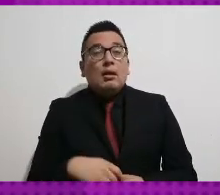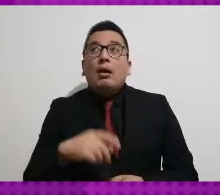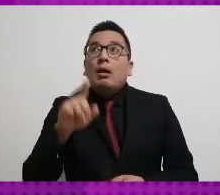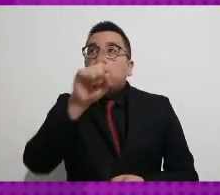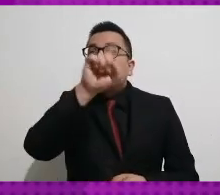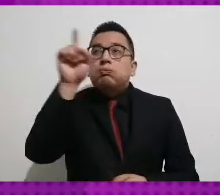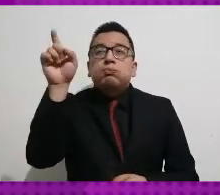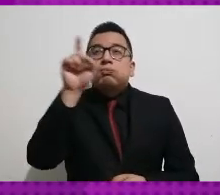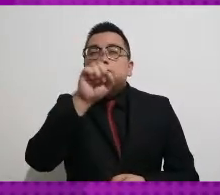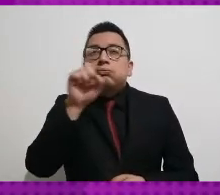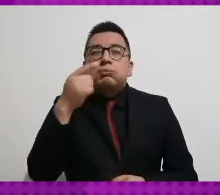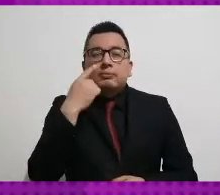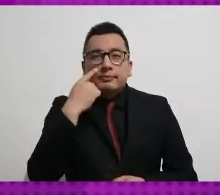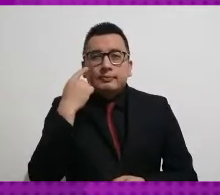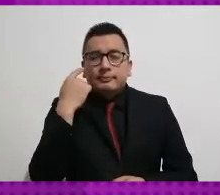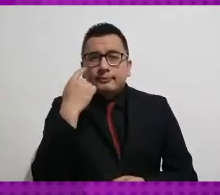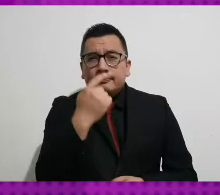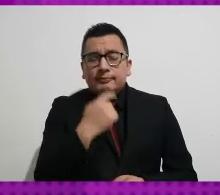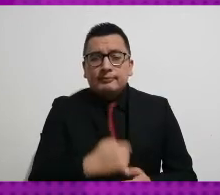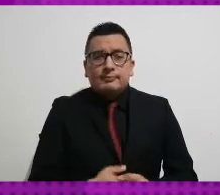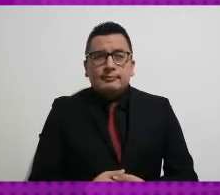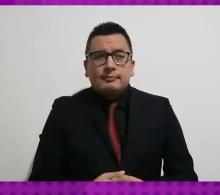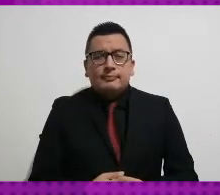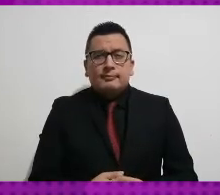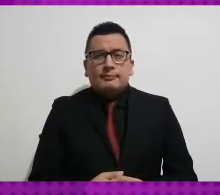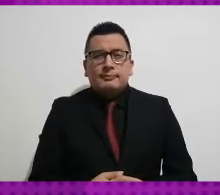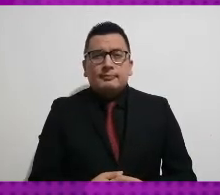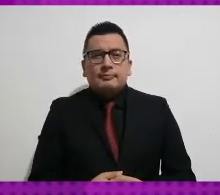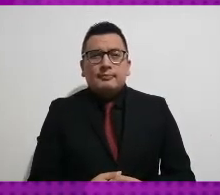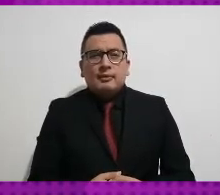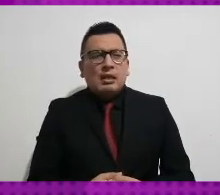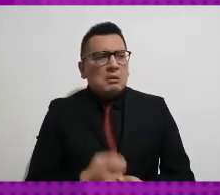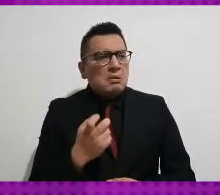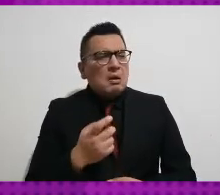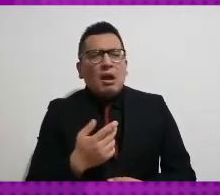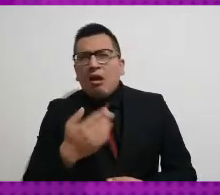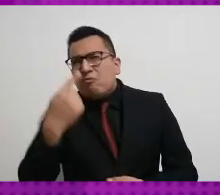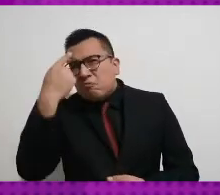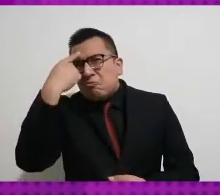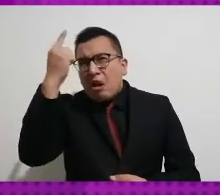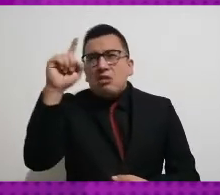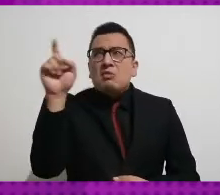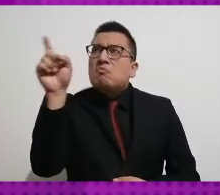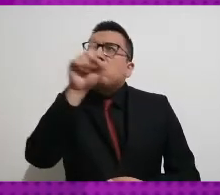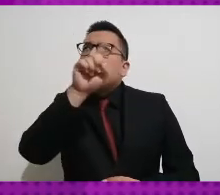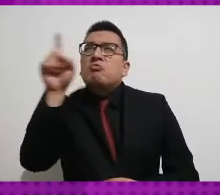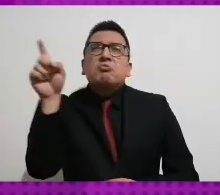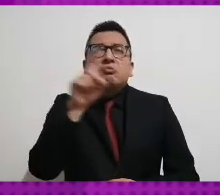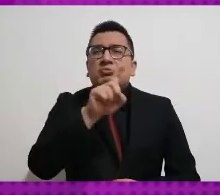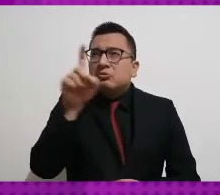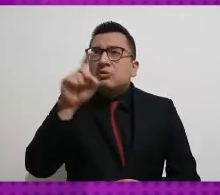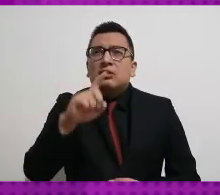y vengo desde acá para que puedan ver lo armoniosa que es esta página